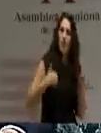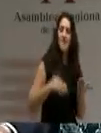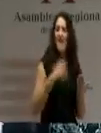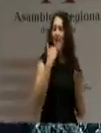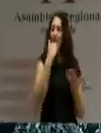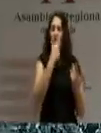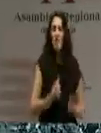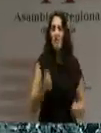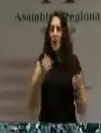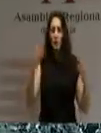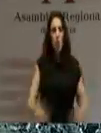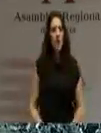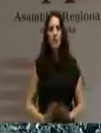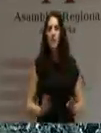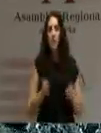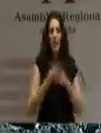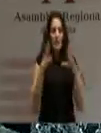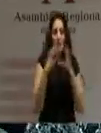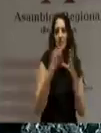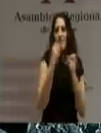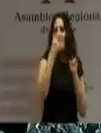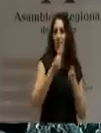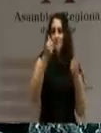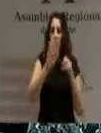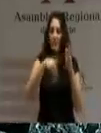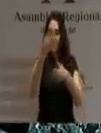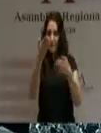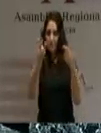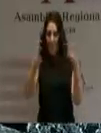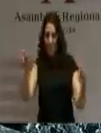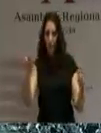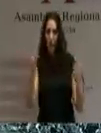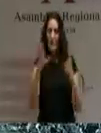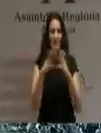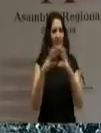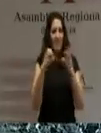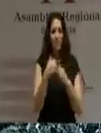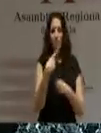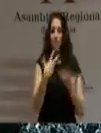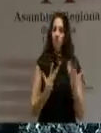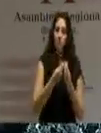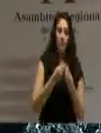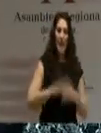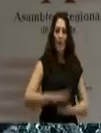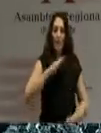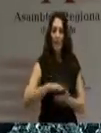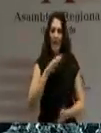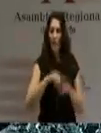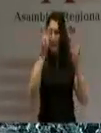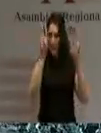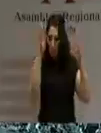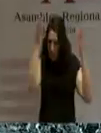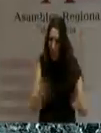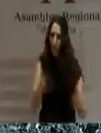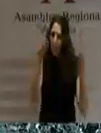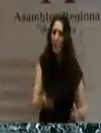más simple y más deseado por la gente que nos está escuchando, es que seamos capaces de ponernos de acuerdo en los grandes temas,